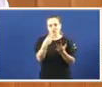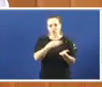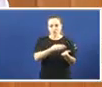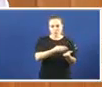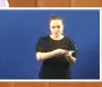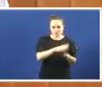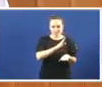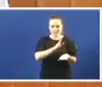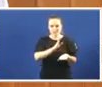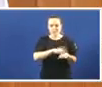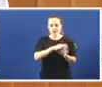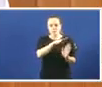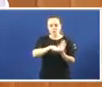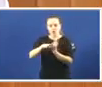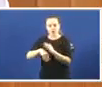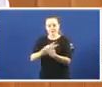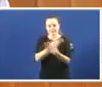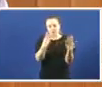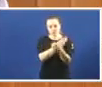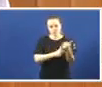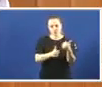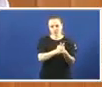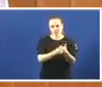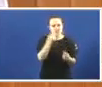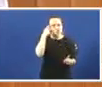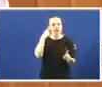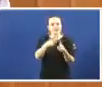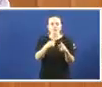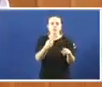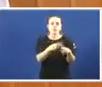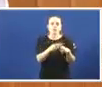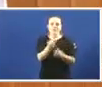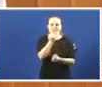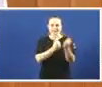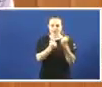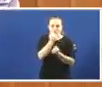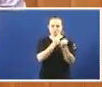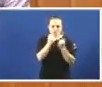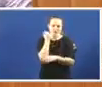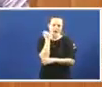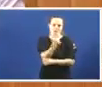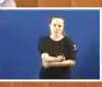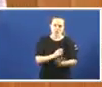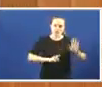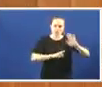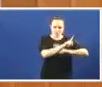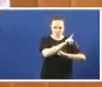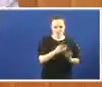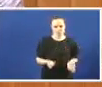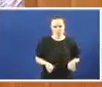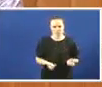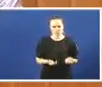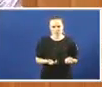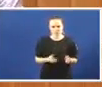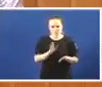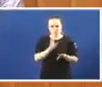18 programas prioritarios co obxectivo de aplicar unha política económica que impulse o crecemento e que o